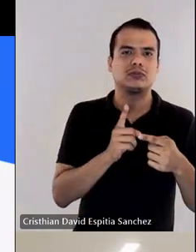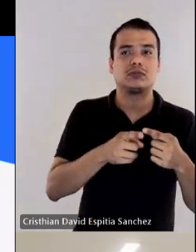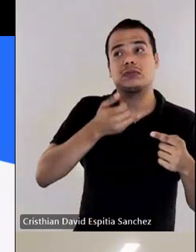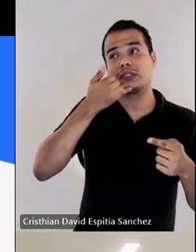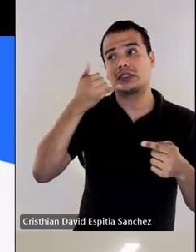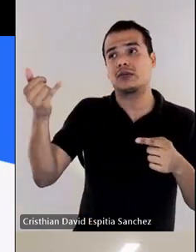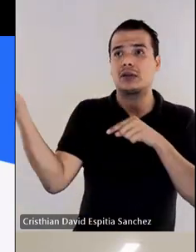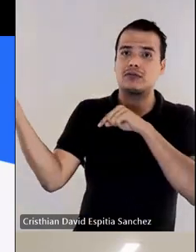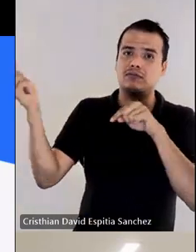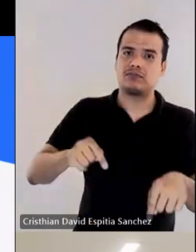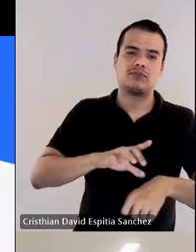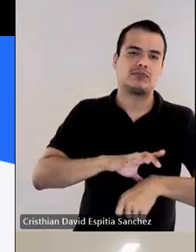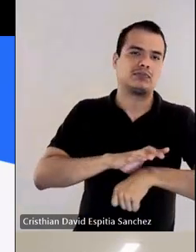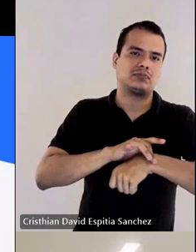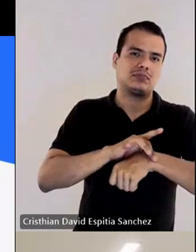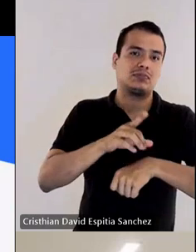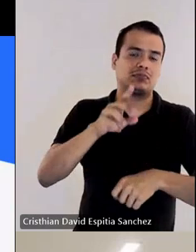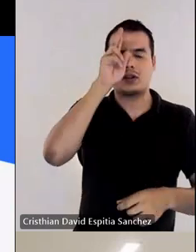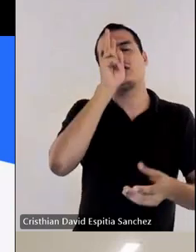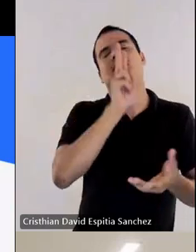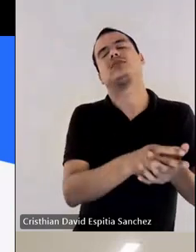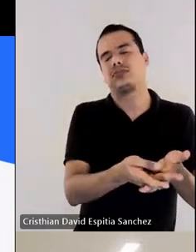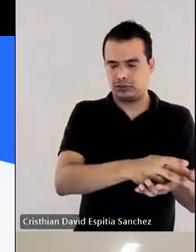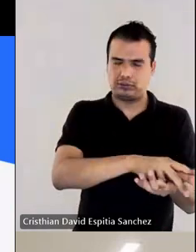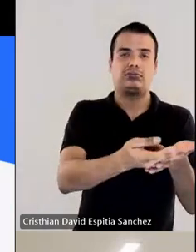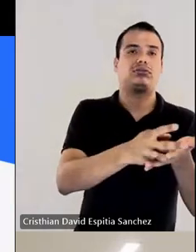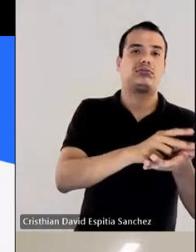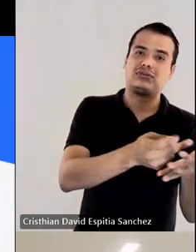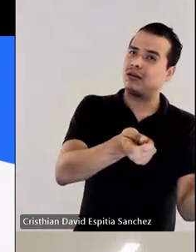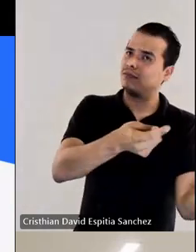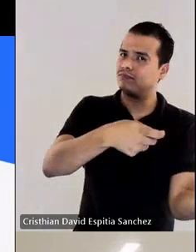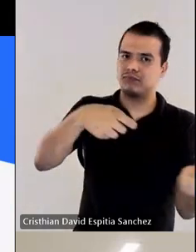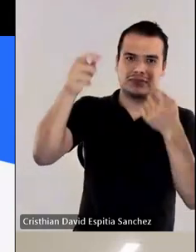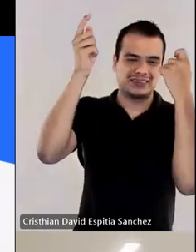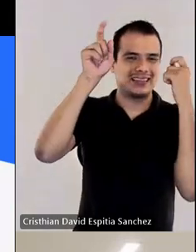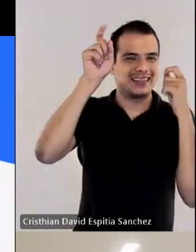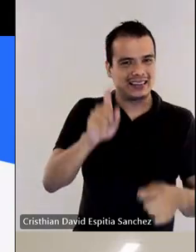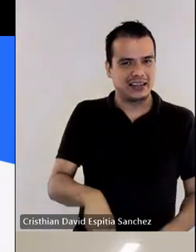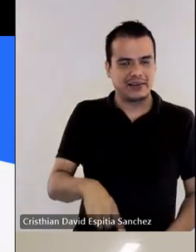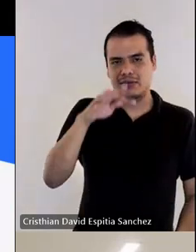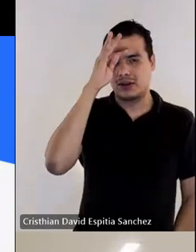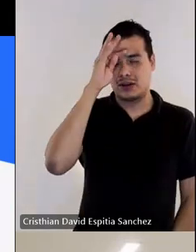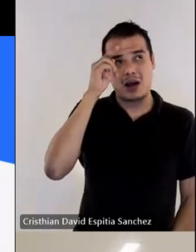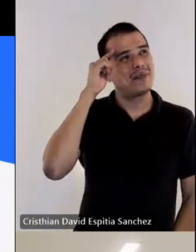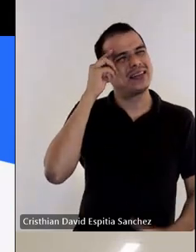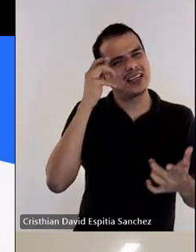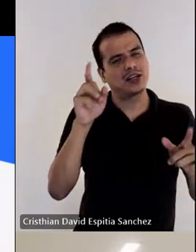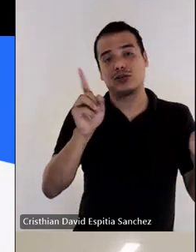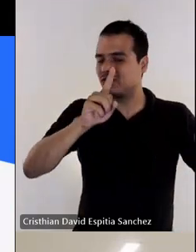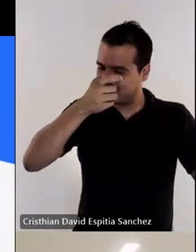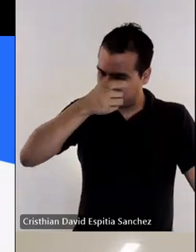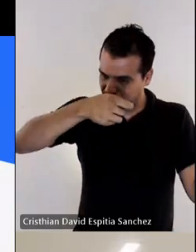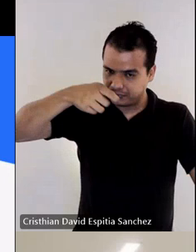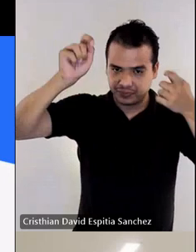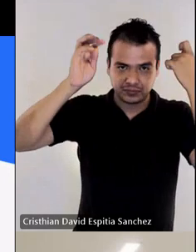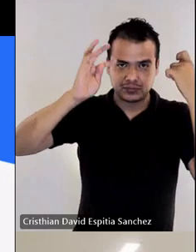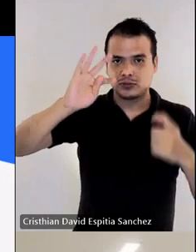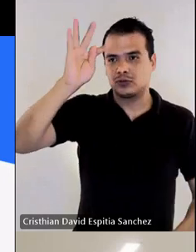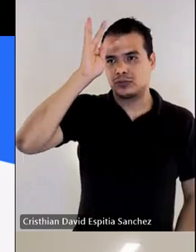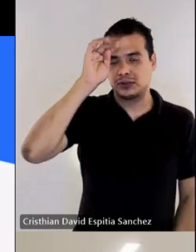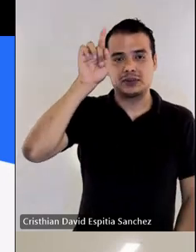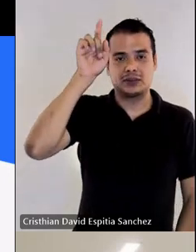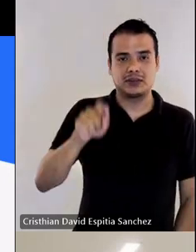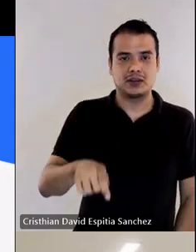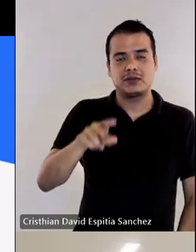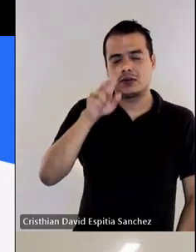porque toda persona que convulsione debe irse a una atención médica obligatoria. Evitar que la persona se caiga